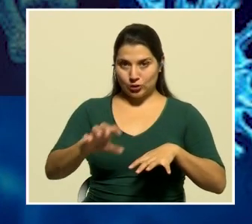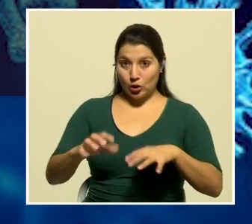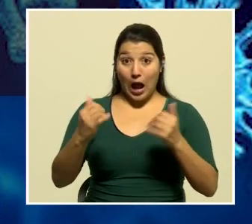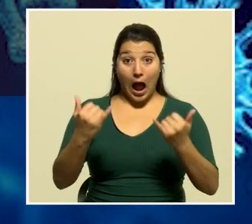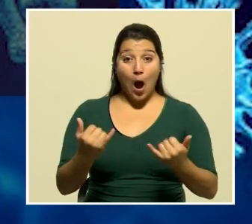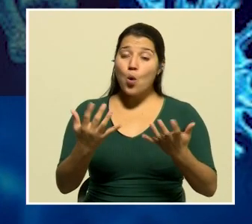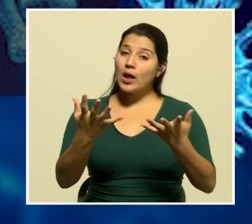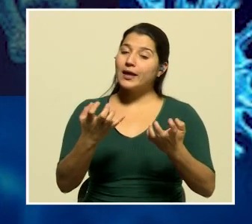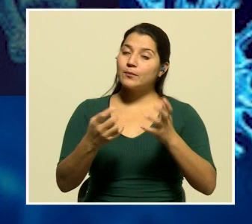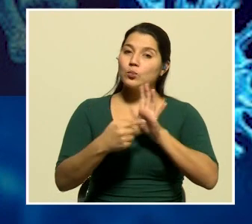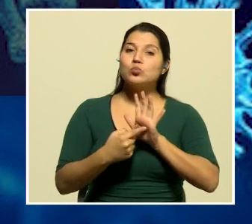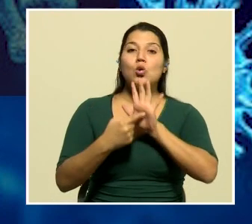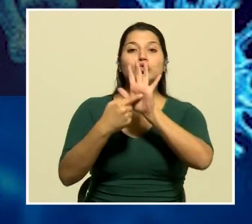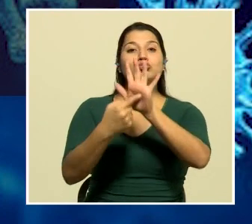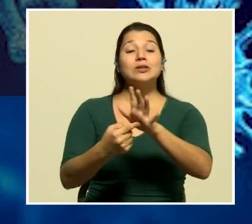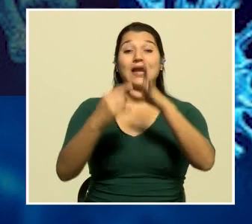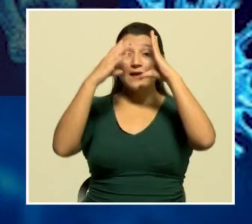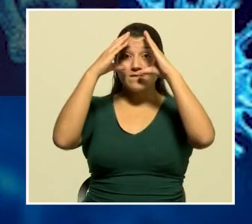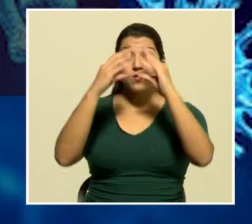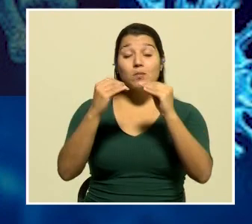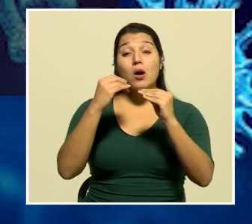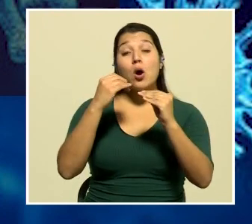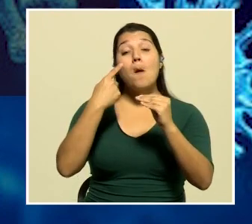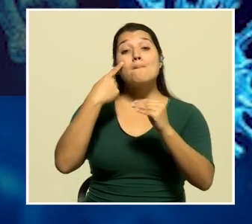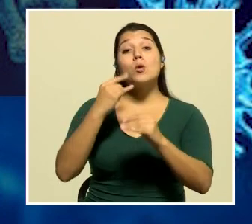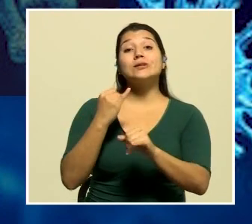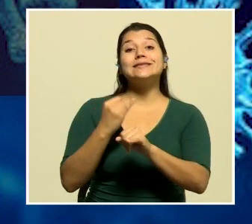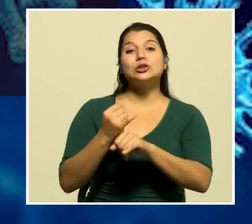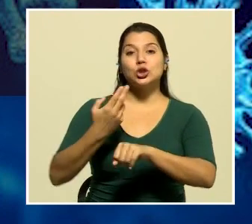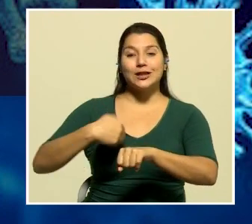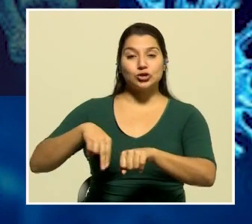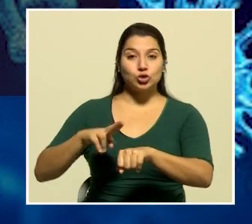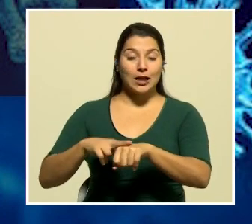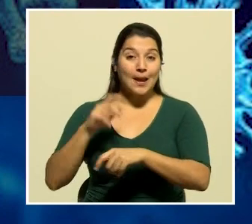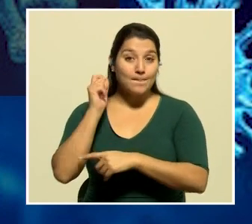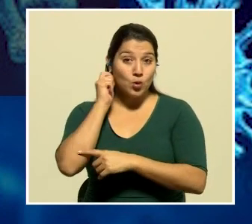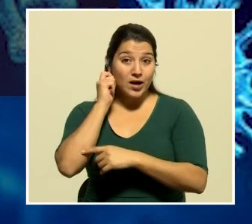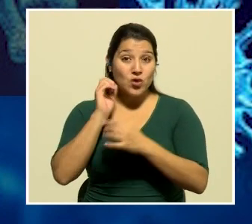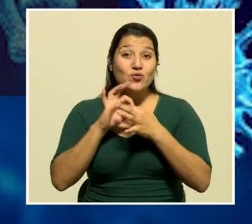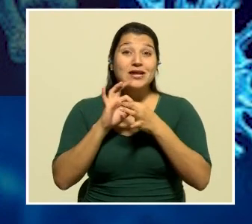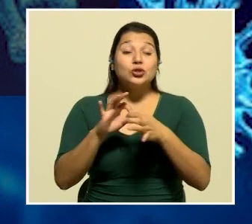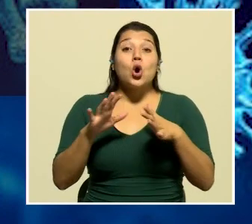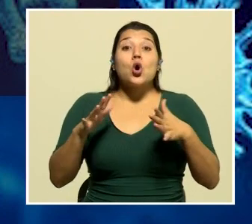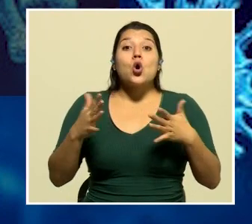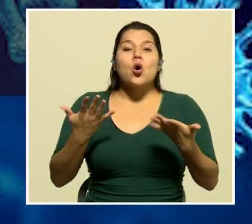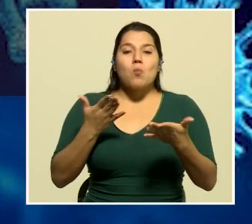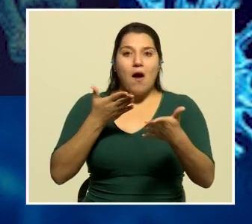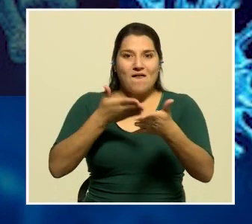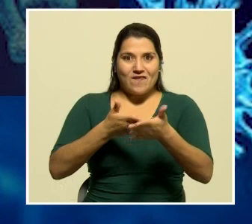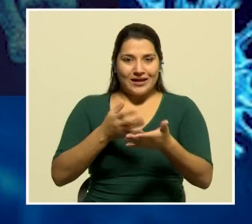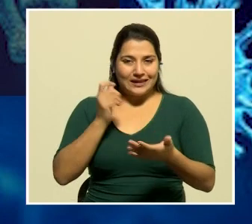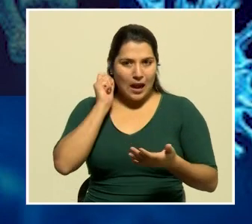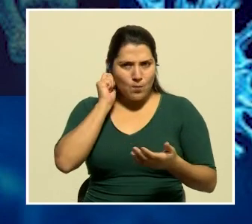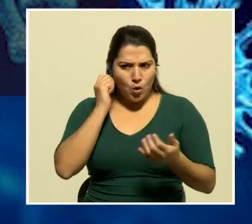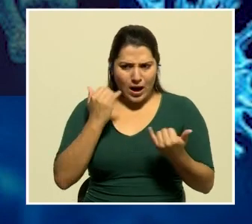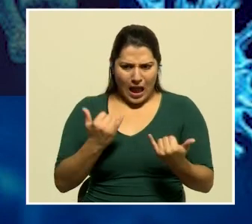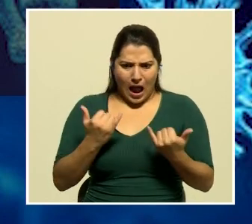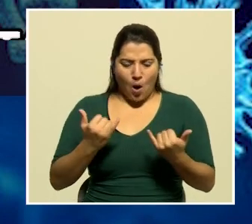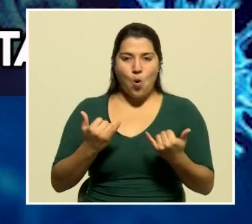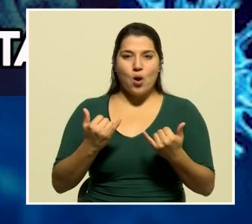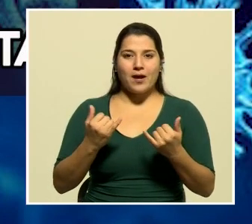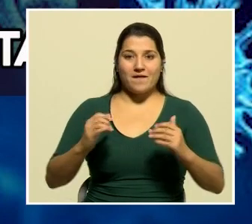serie de datos dados a conocer por el Instituto Nacional de las Mujeres sobre cómo ha afectado a la población femenina el